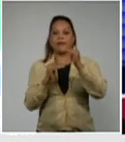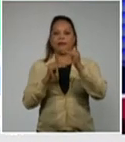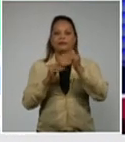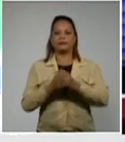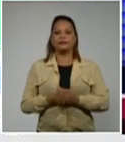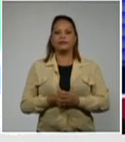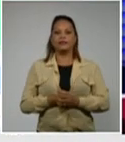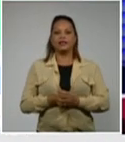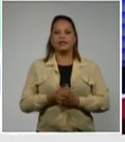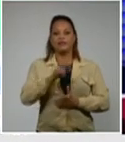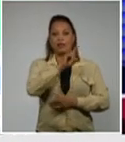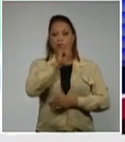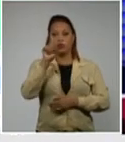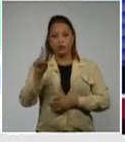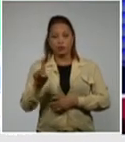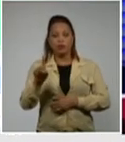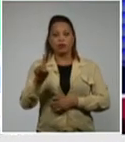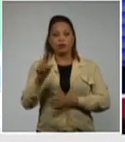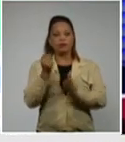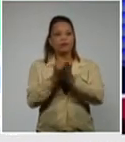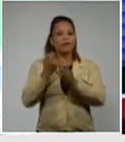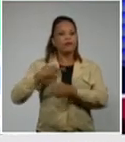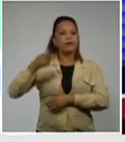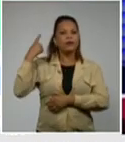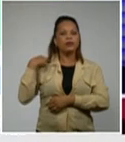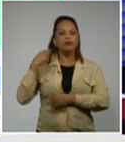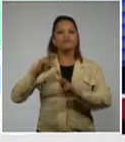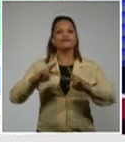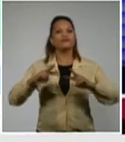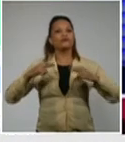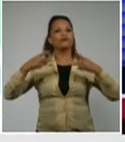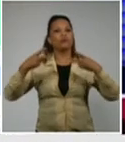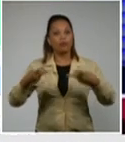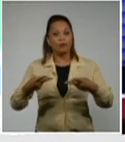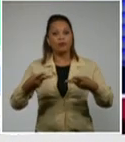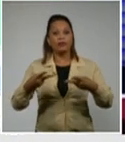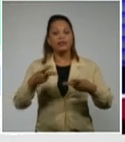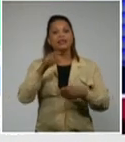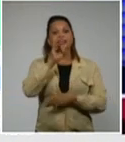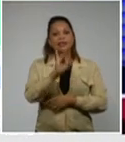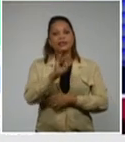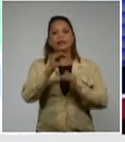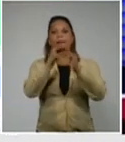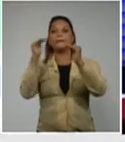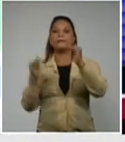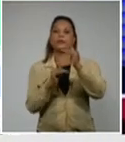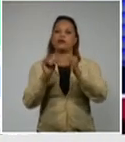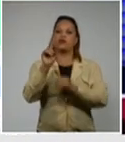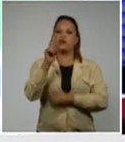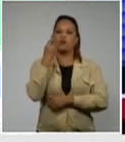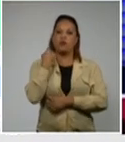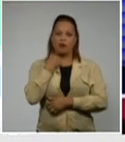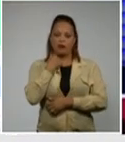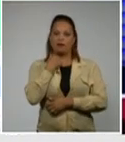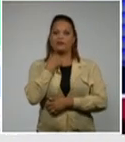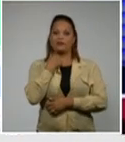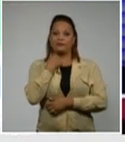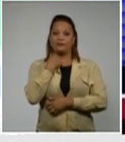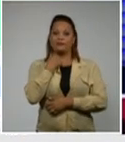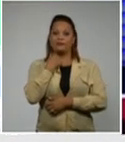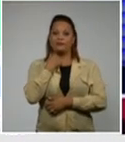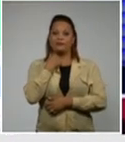91 que se diagnostican ayer, nuevamente 7 menores de 1 año. Estamos hablando de